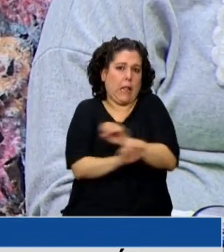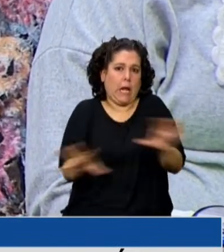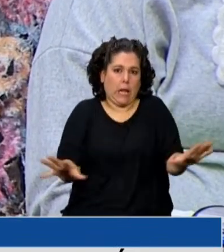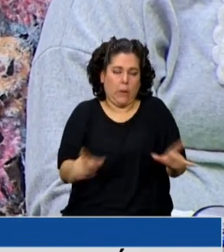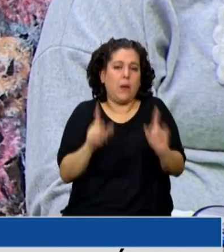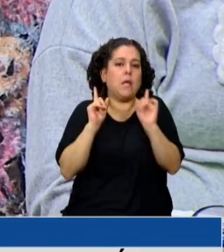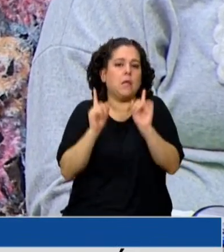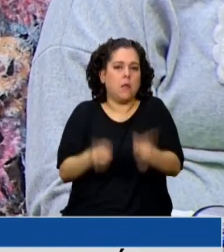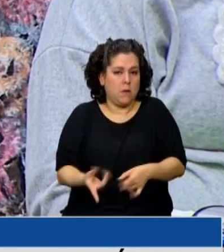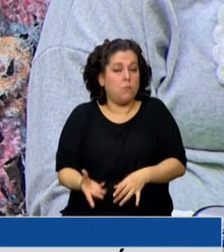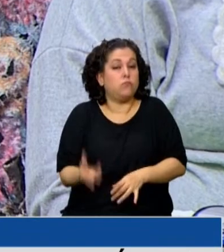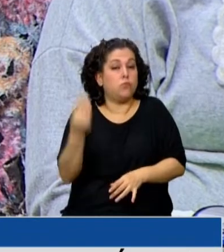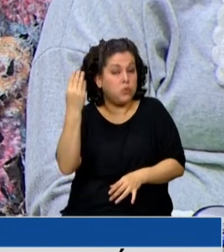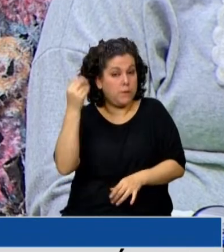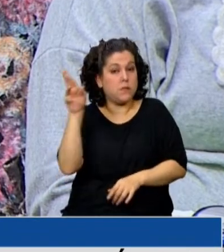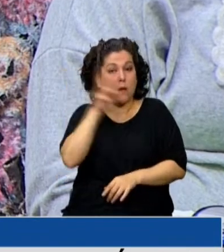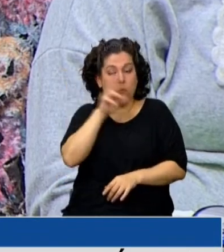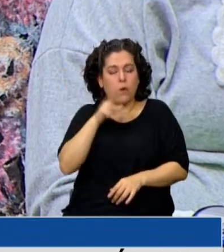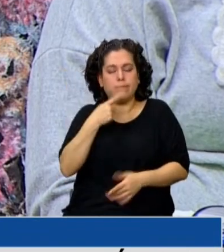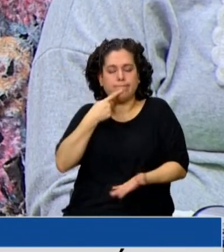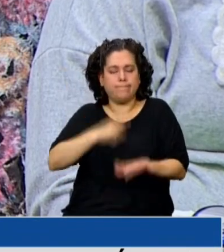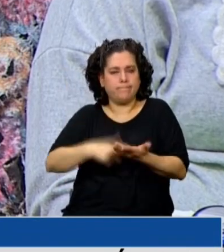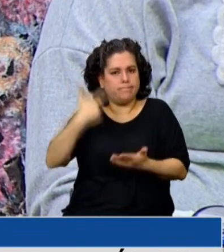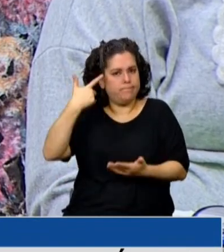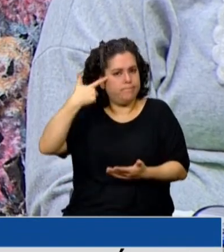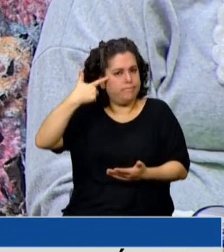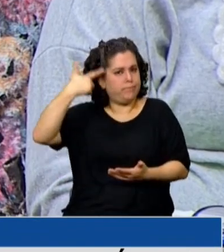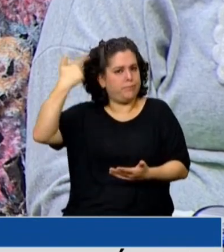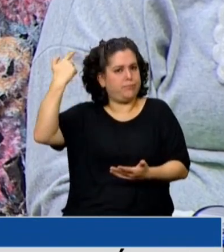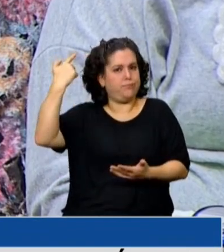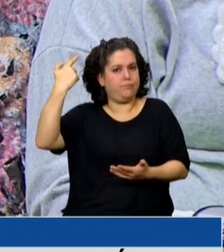incluso llevándolas a muchas a quitarse la vida.